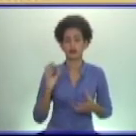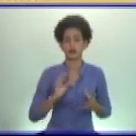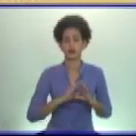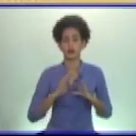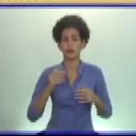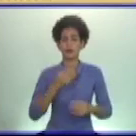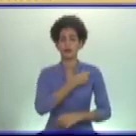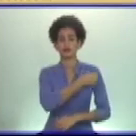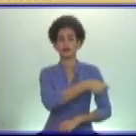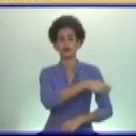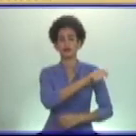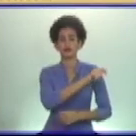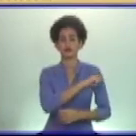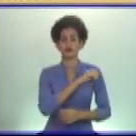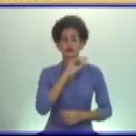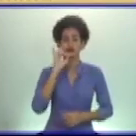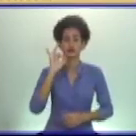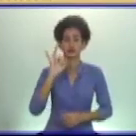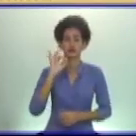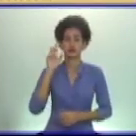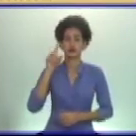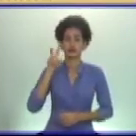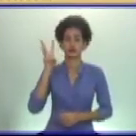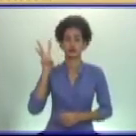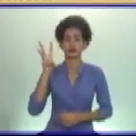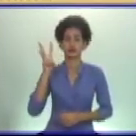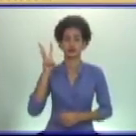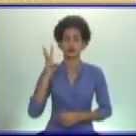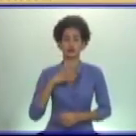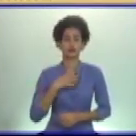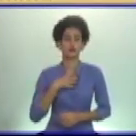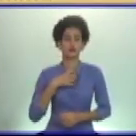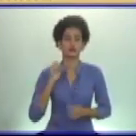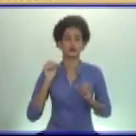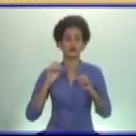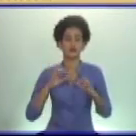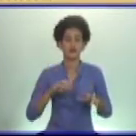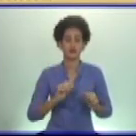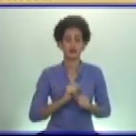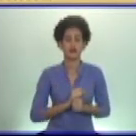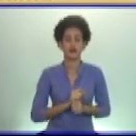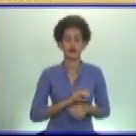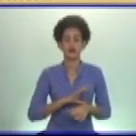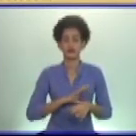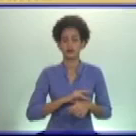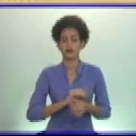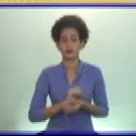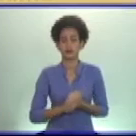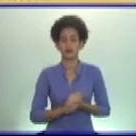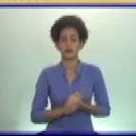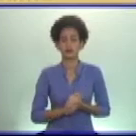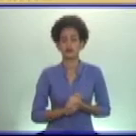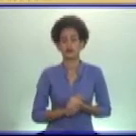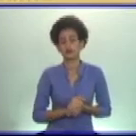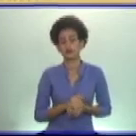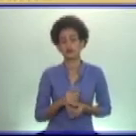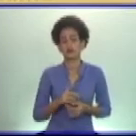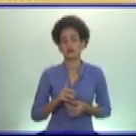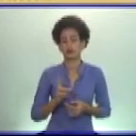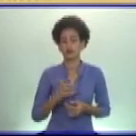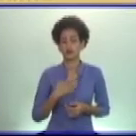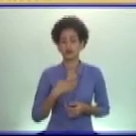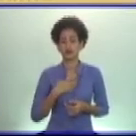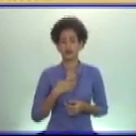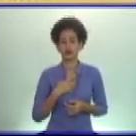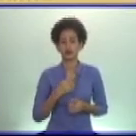de 713 contagiados alcanzaría la máxima rapidez de difusión del virus catarral. De ahí la importancia